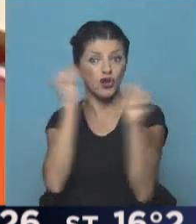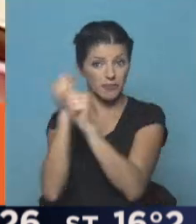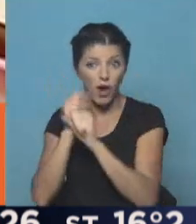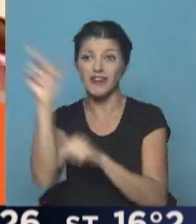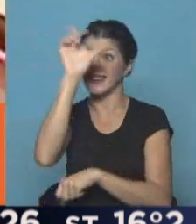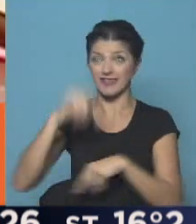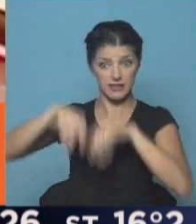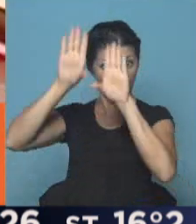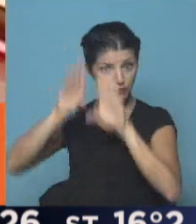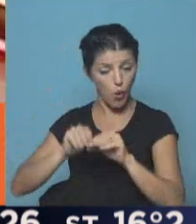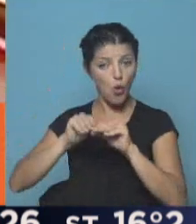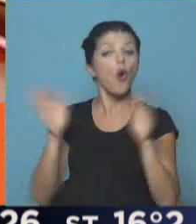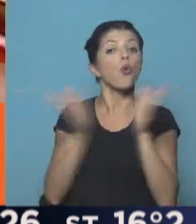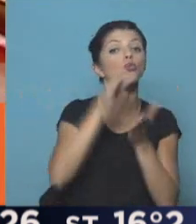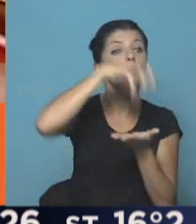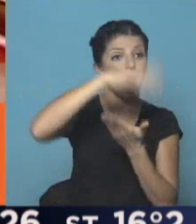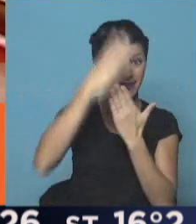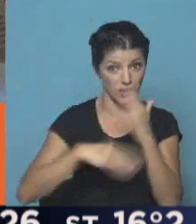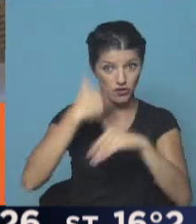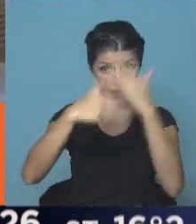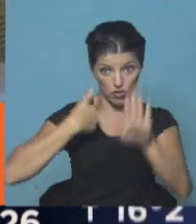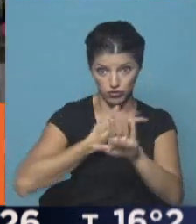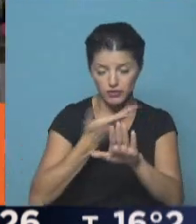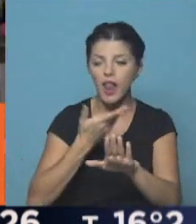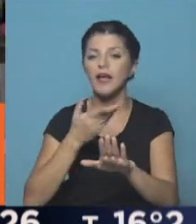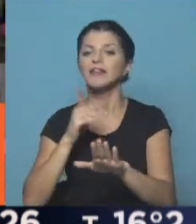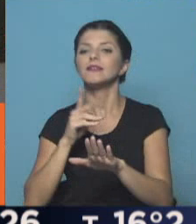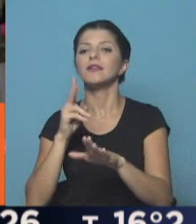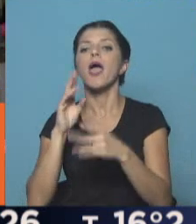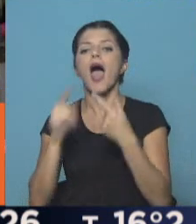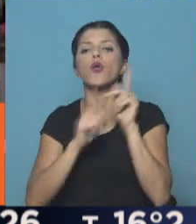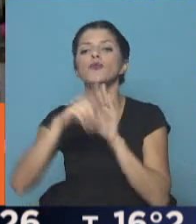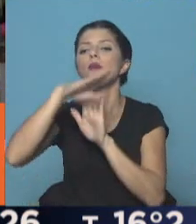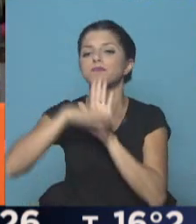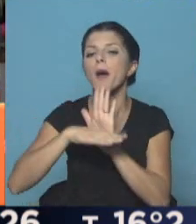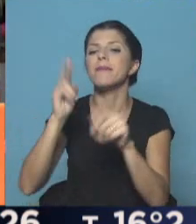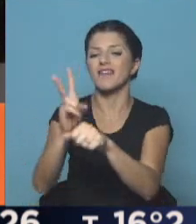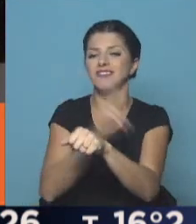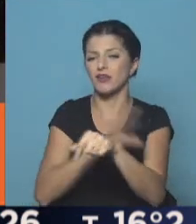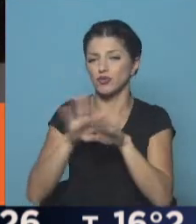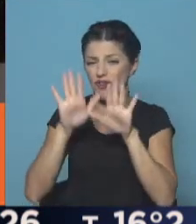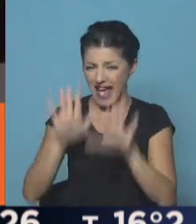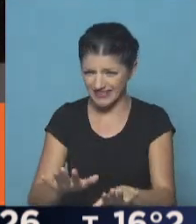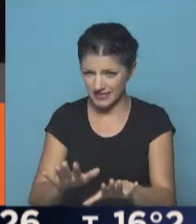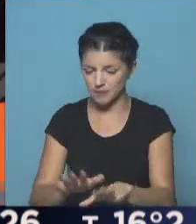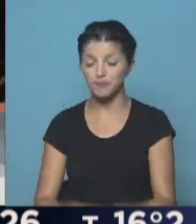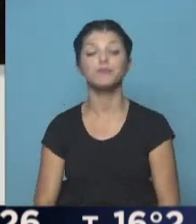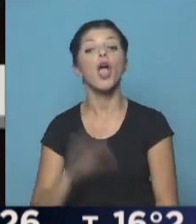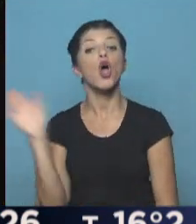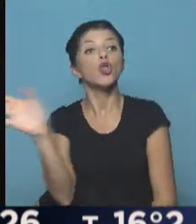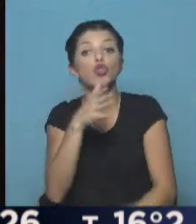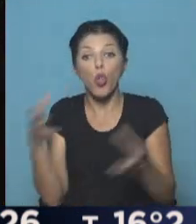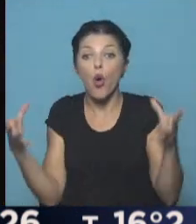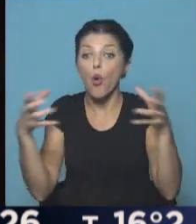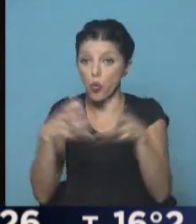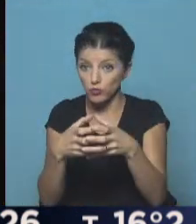el Ministerio de Carolina Stanley, medidas para evitar situaciones de injusticia. En conjunto, entre todos, con la posibilidad de armar un